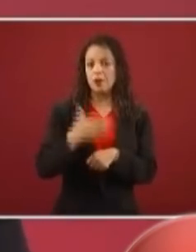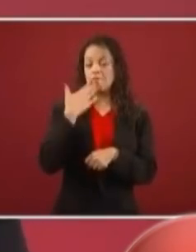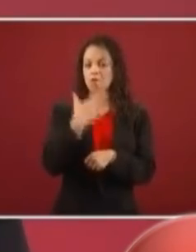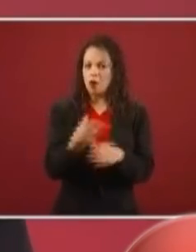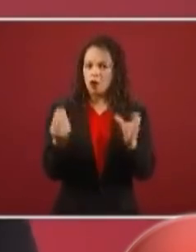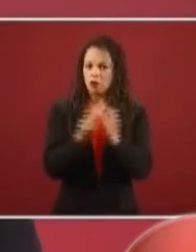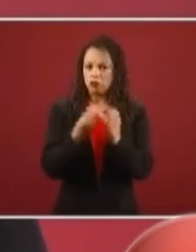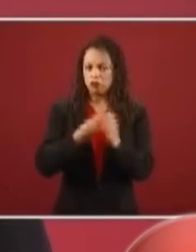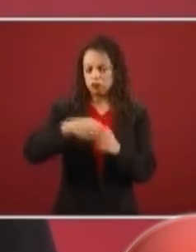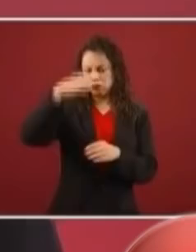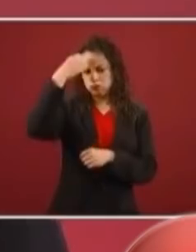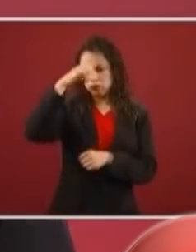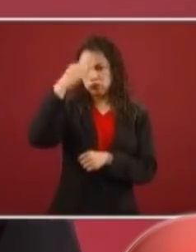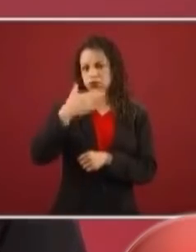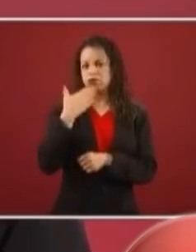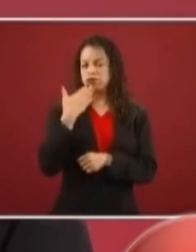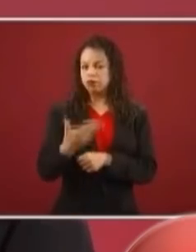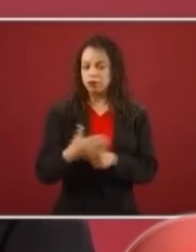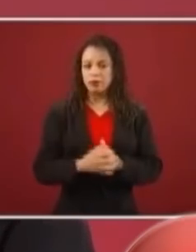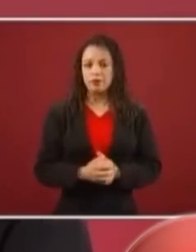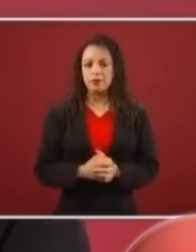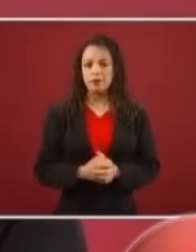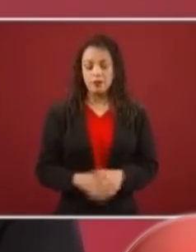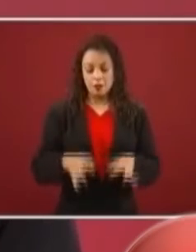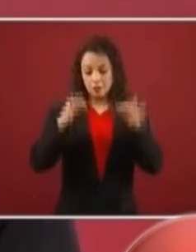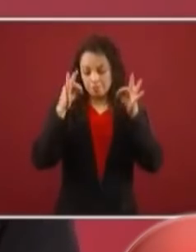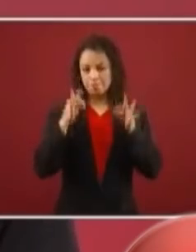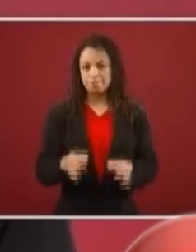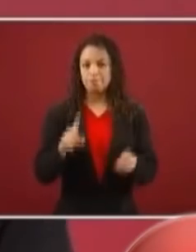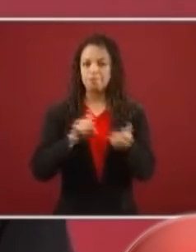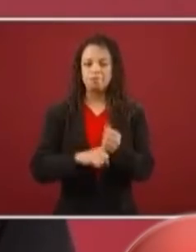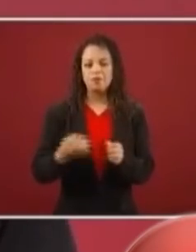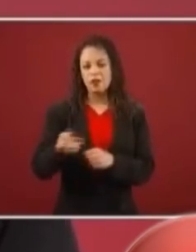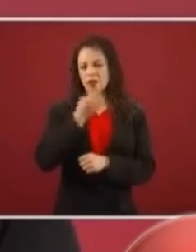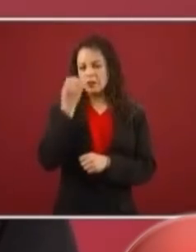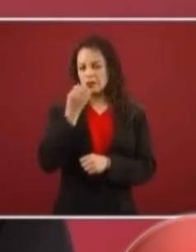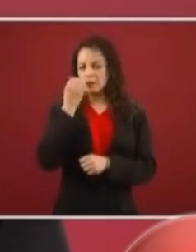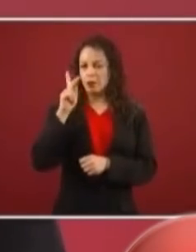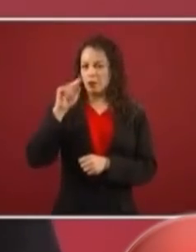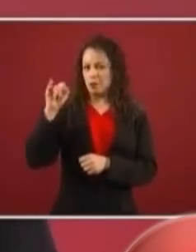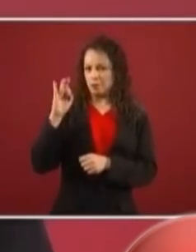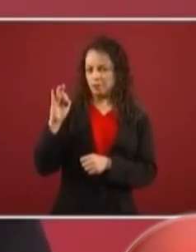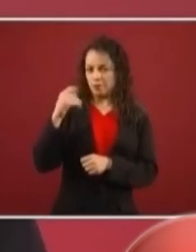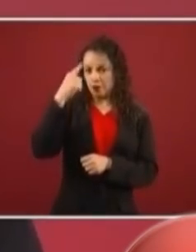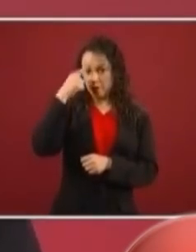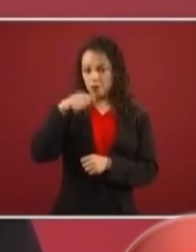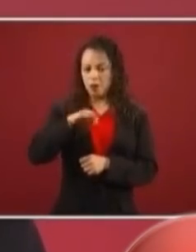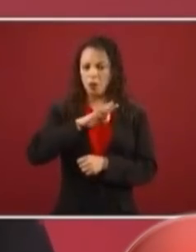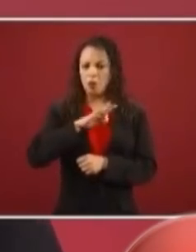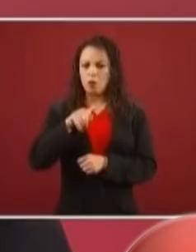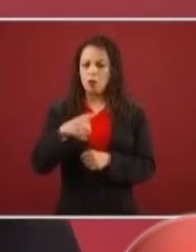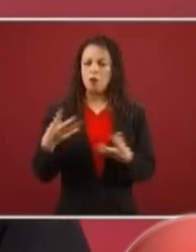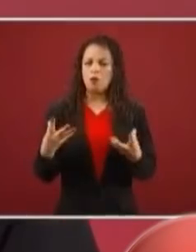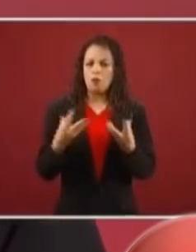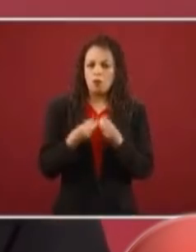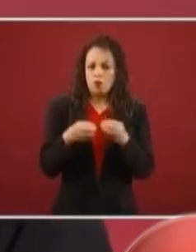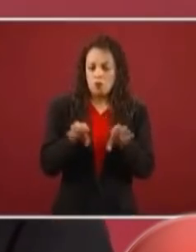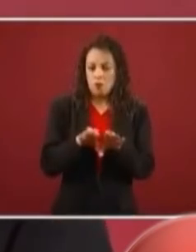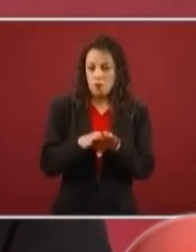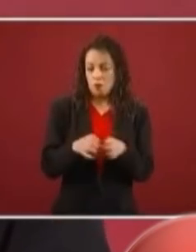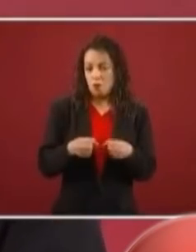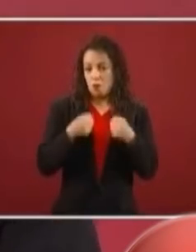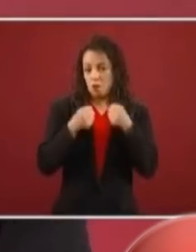una auténtica escuela judicial en la cual se vayan formando todos los cuadros del Poder Judicial